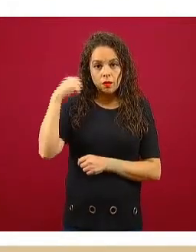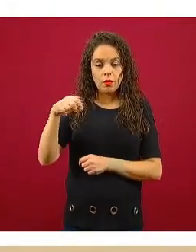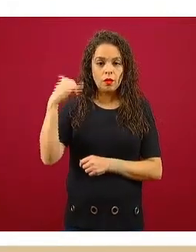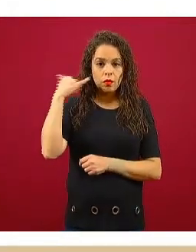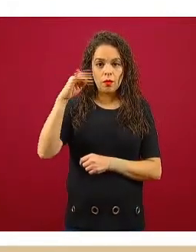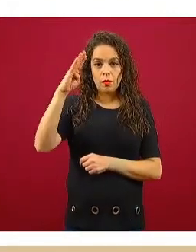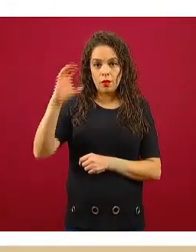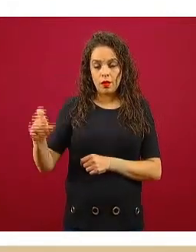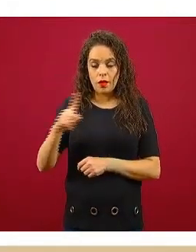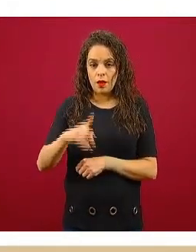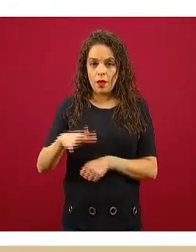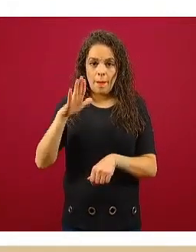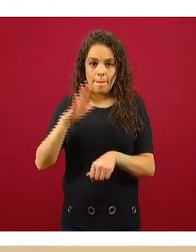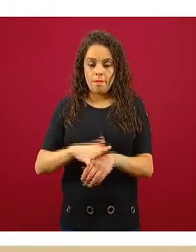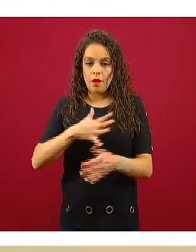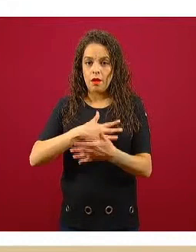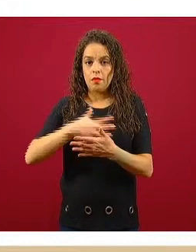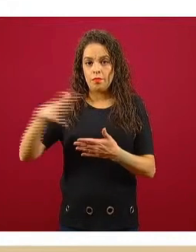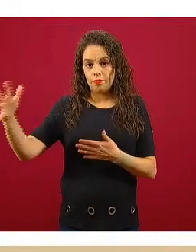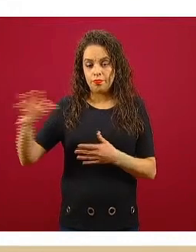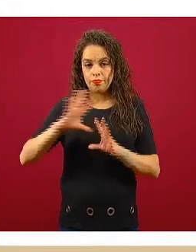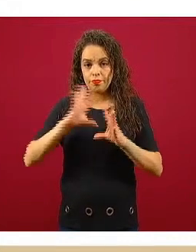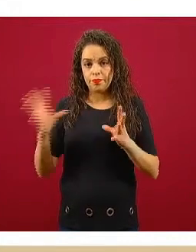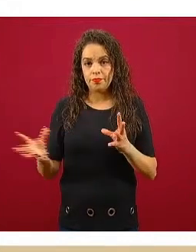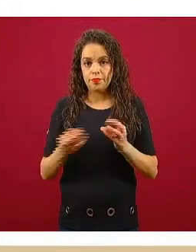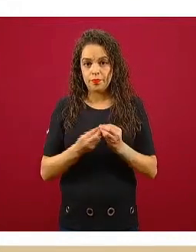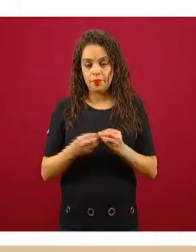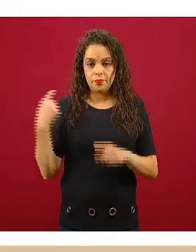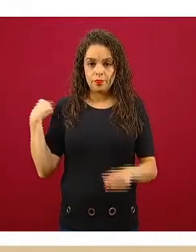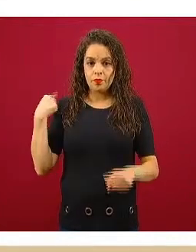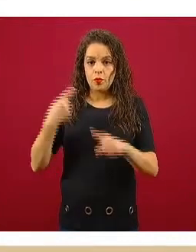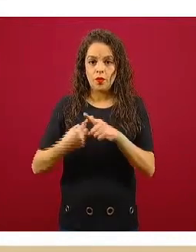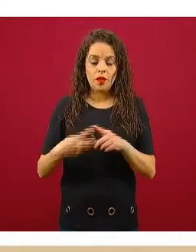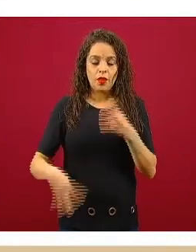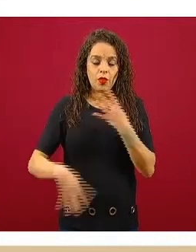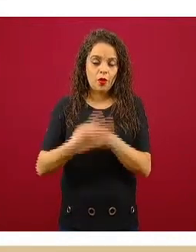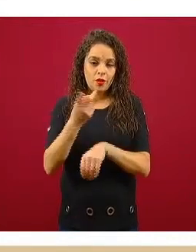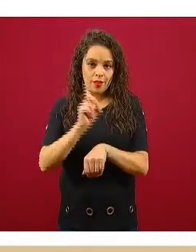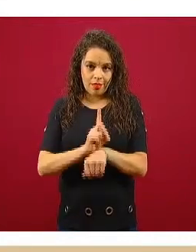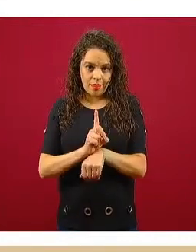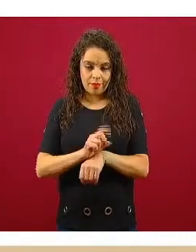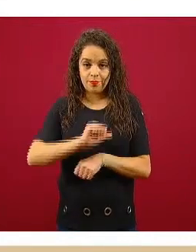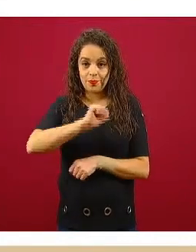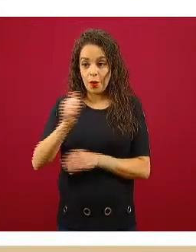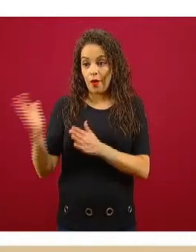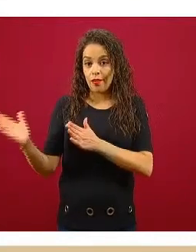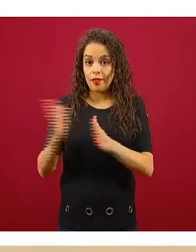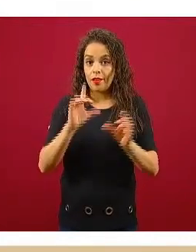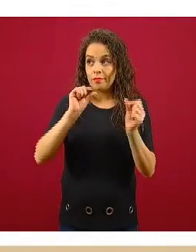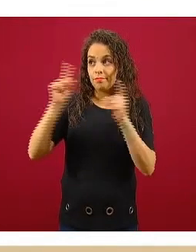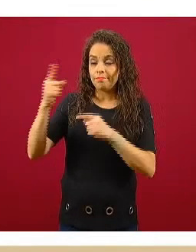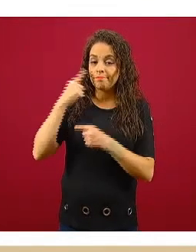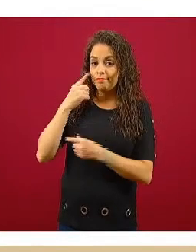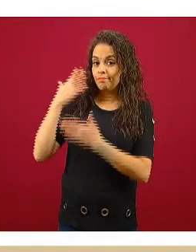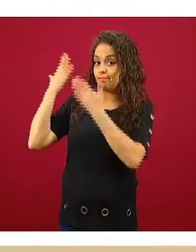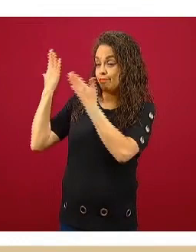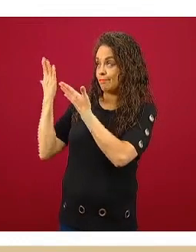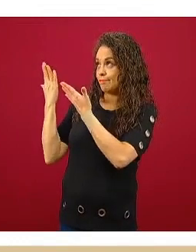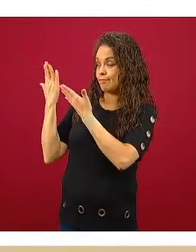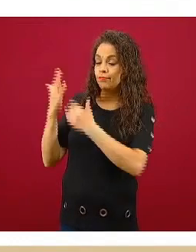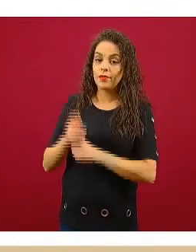las que concentran la mayor tasa de incidencia en los últimos 14 días. Veamos la siguiente diapositiva, que es precisamente